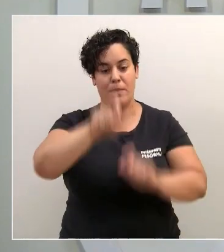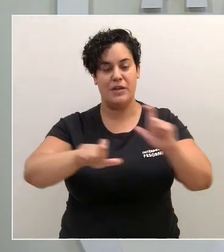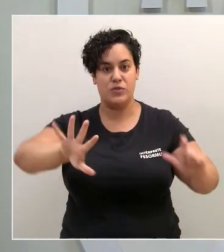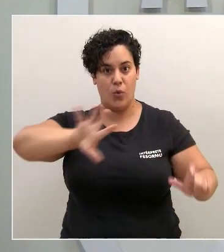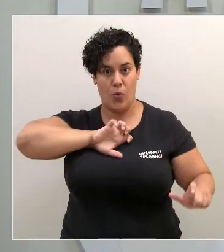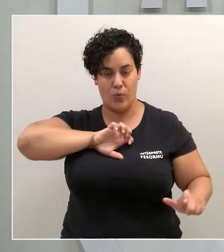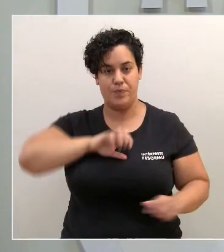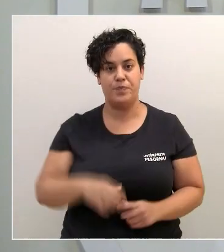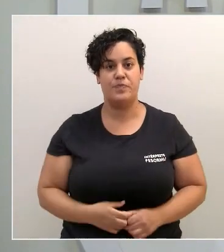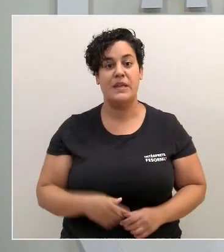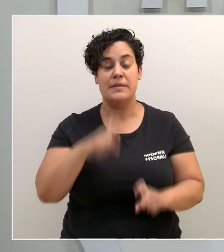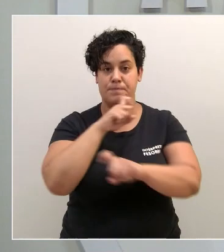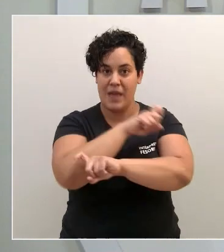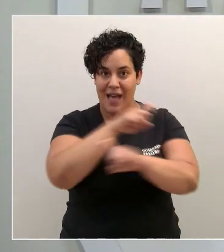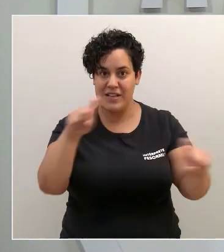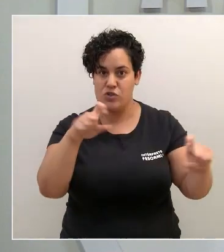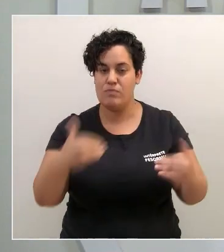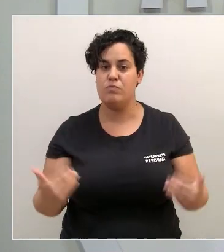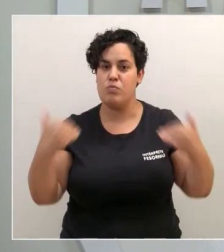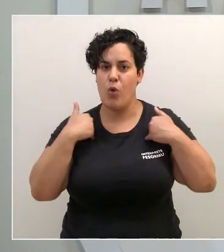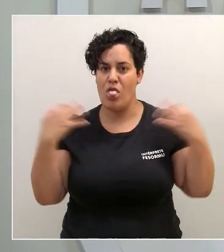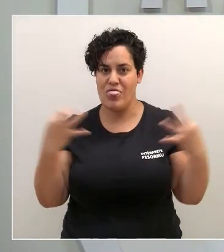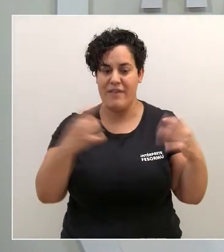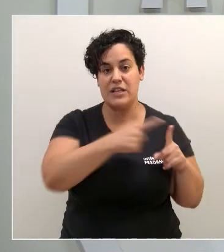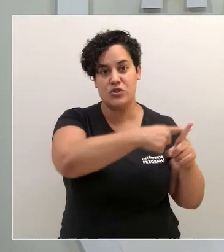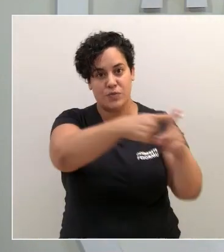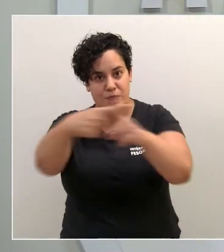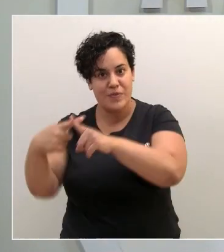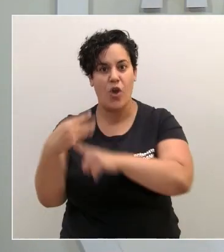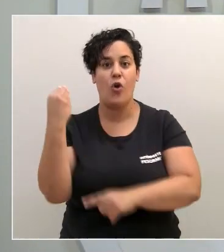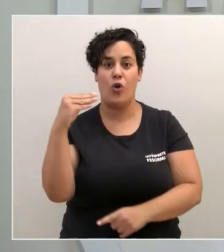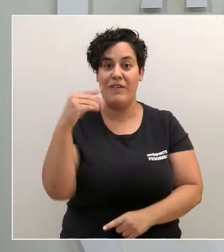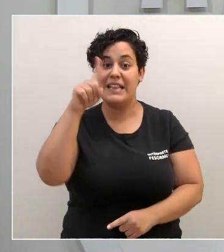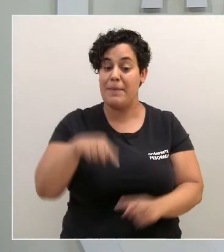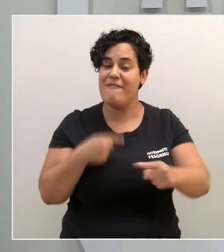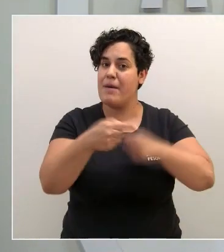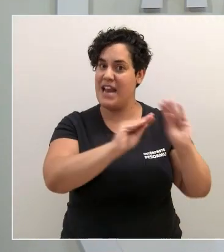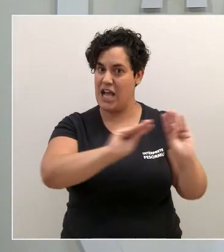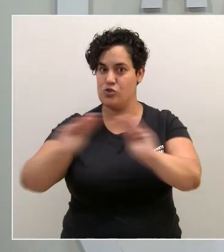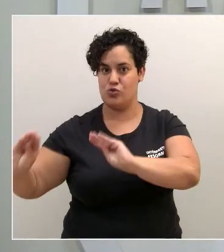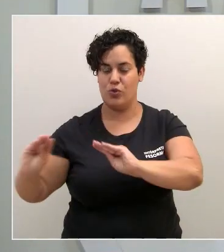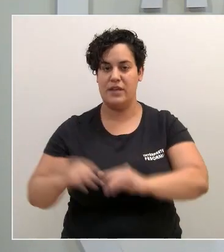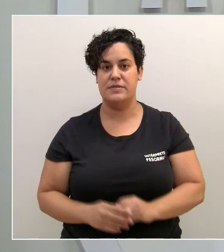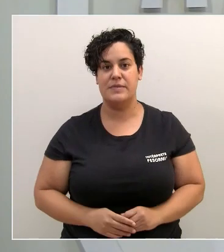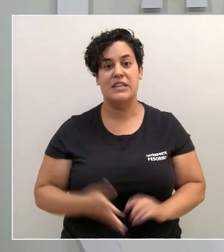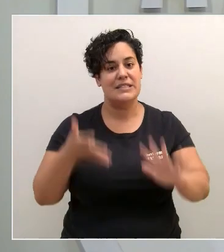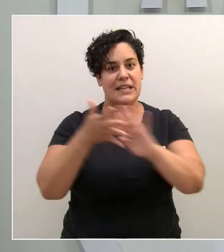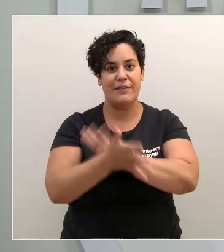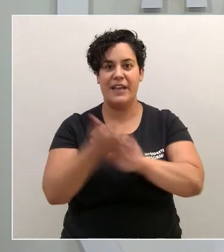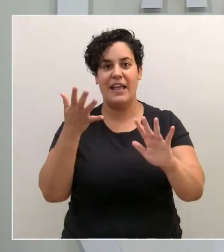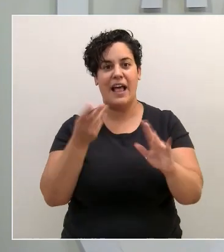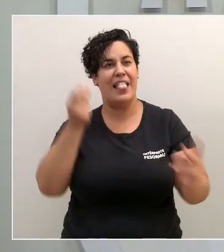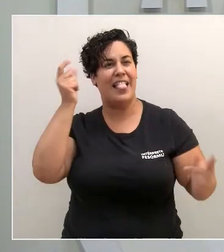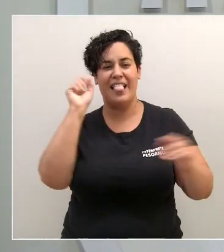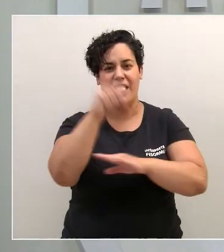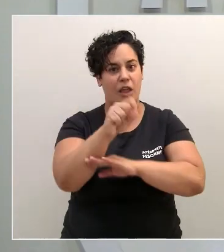Tenemos que hacer un llamamiento a la responsabilidad y solidaridad de los jóvenes y también de sus familias, para que no bajen la guardia y